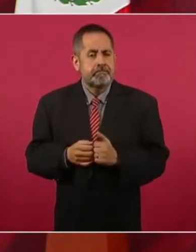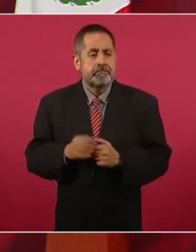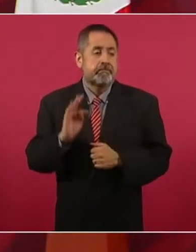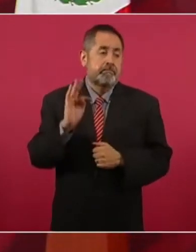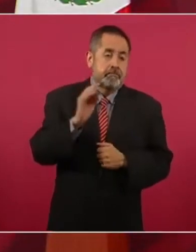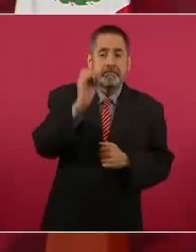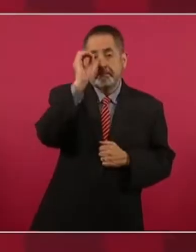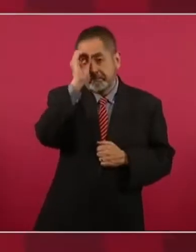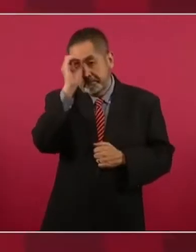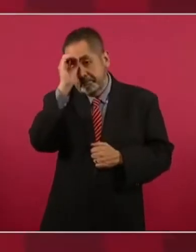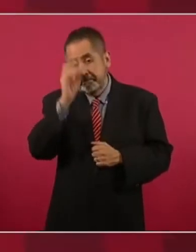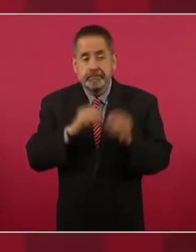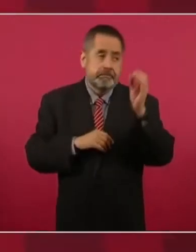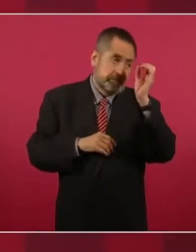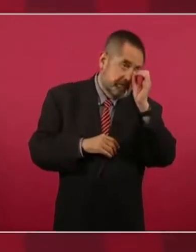pidiendo opinión